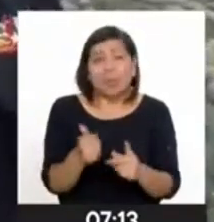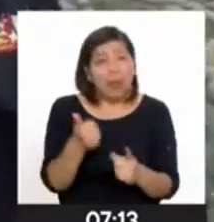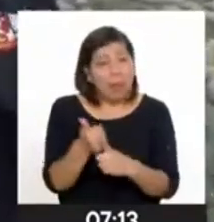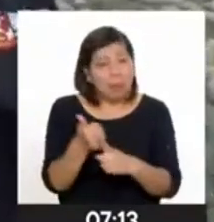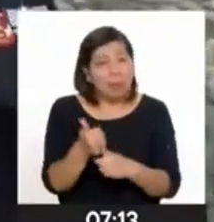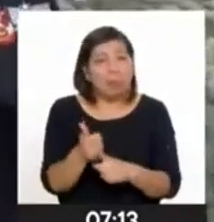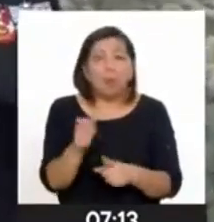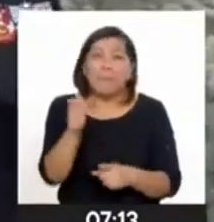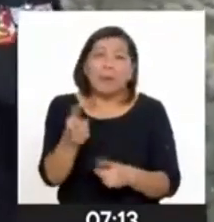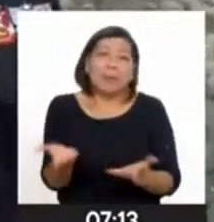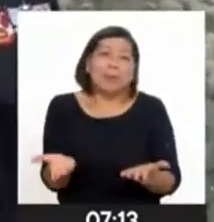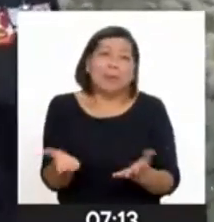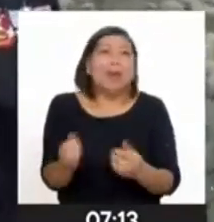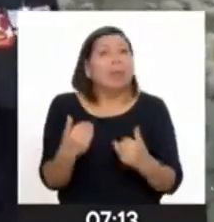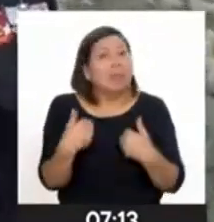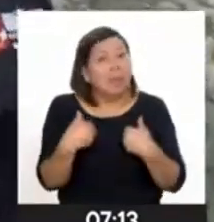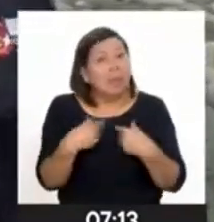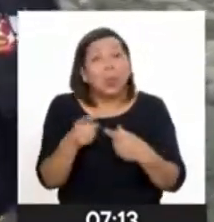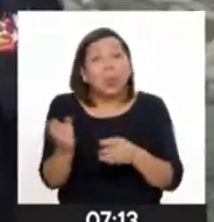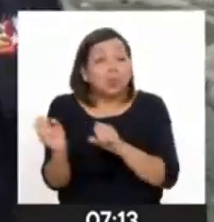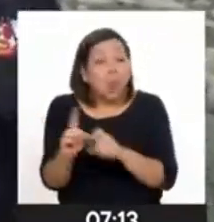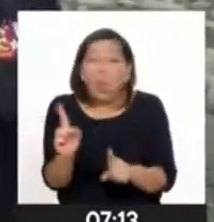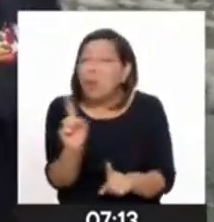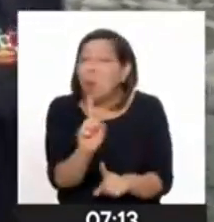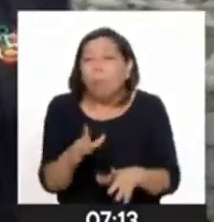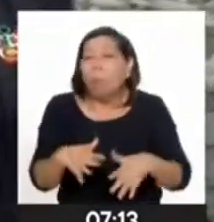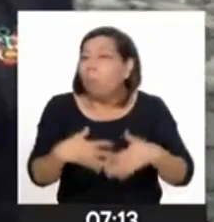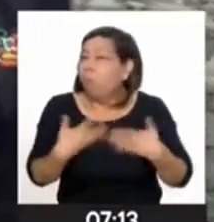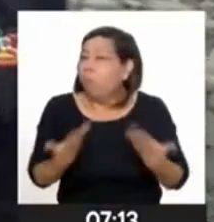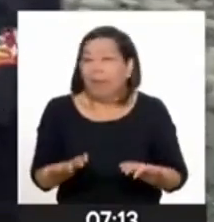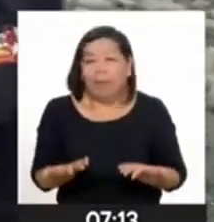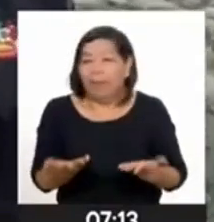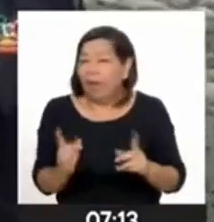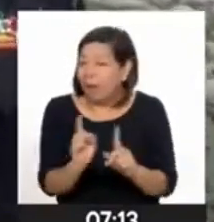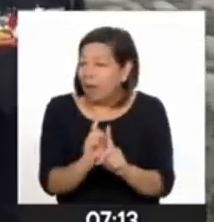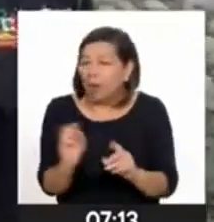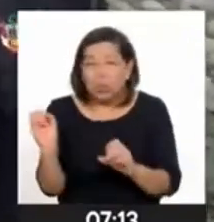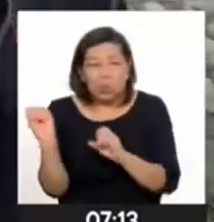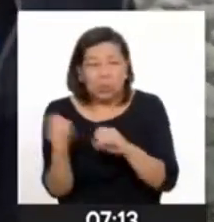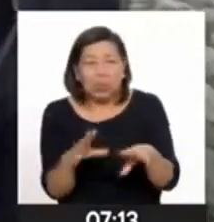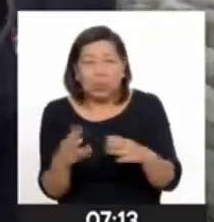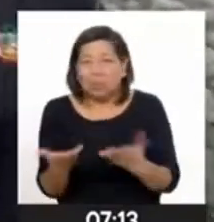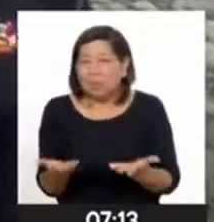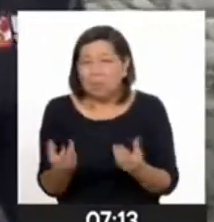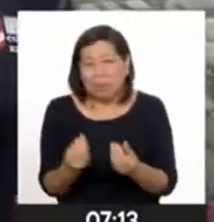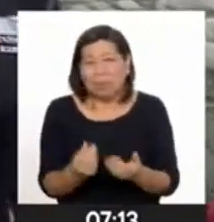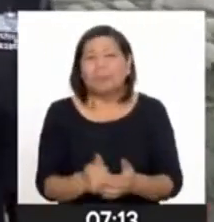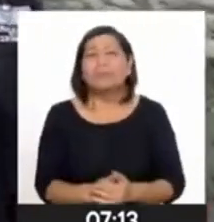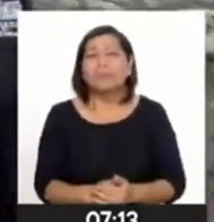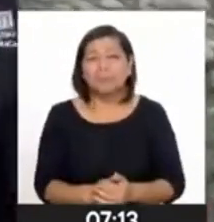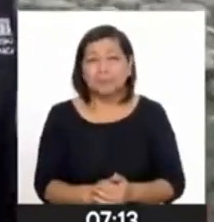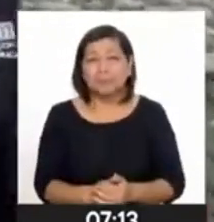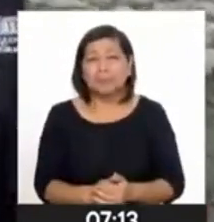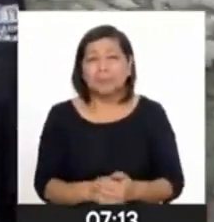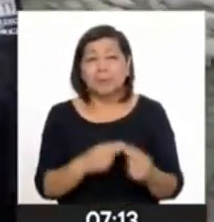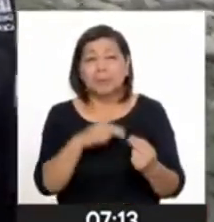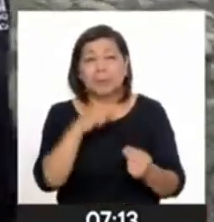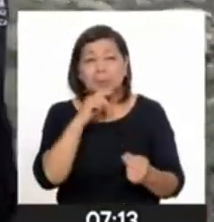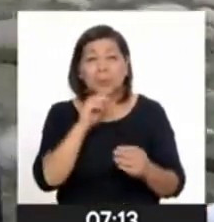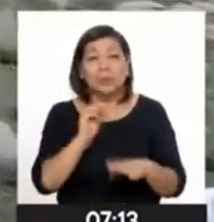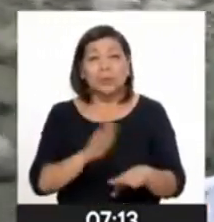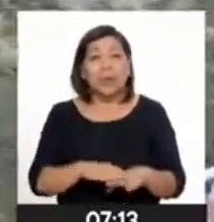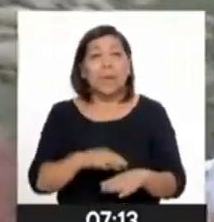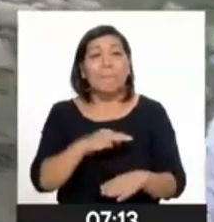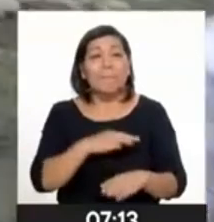que contamina y la gente misma es la que tiene que limpiar. O sea, no podemos estar de alguna otra manera contaminando lo poco que nos queda. Vemos el compromiso de las mujeres, sobre todo